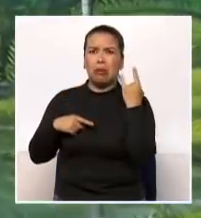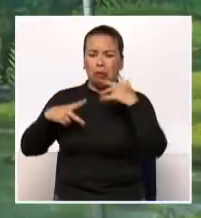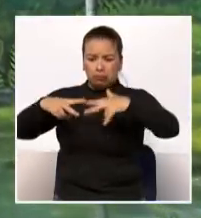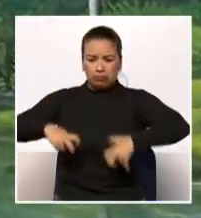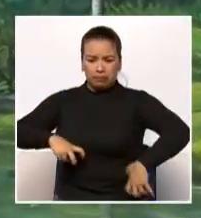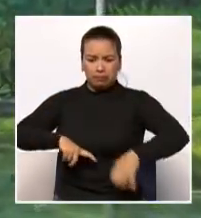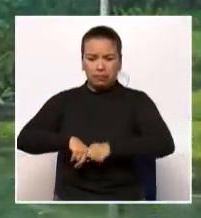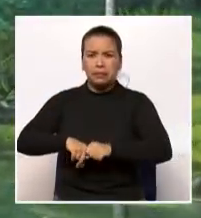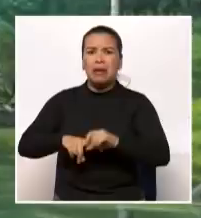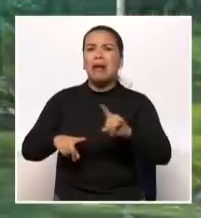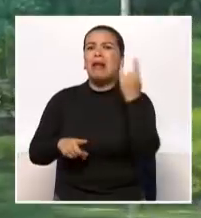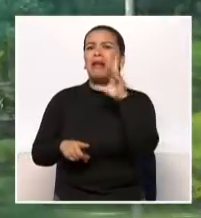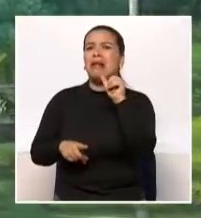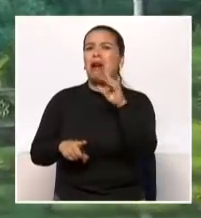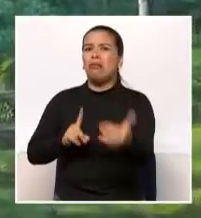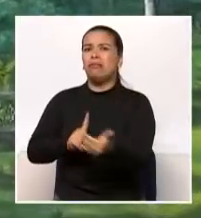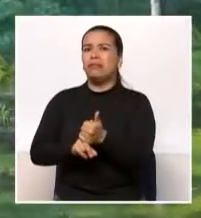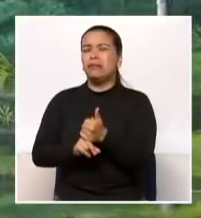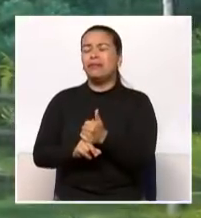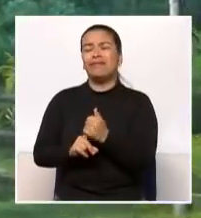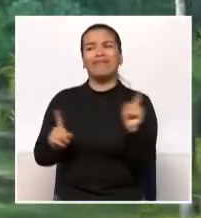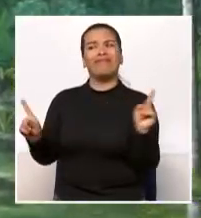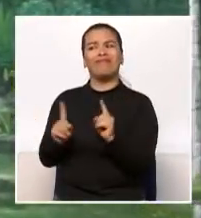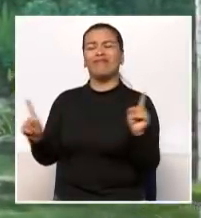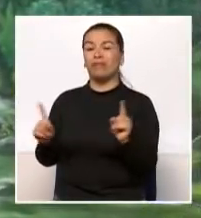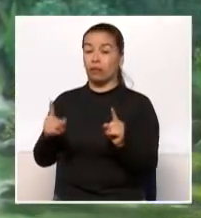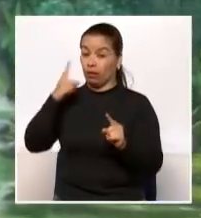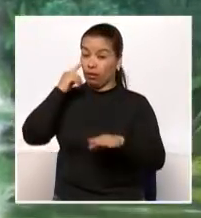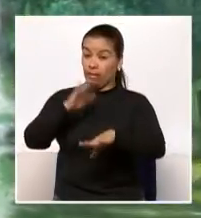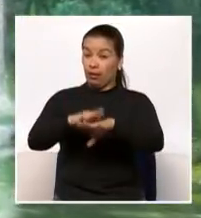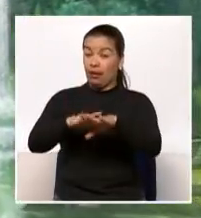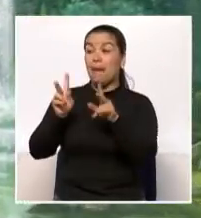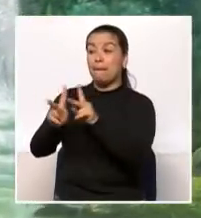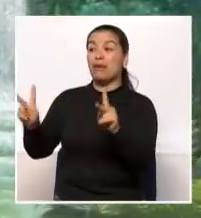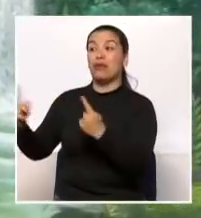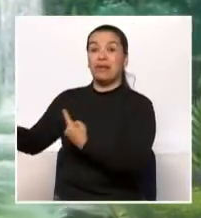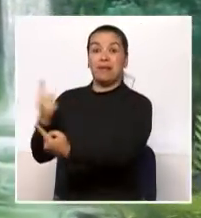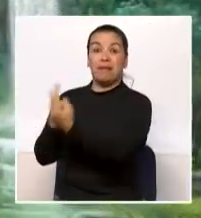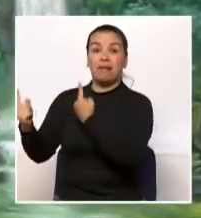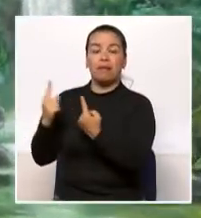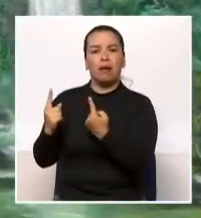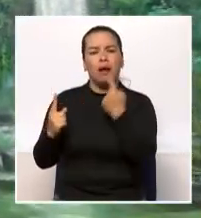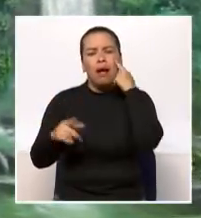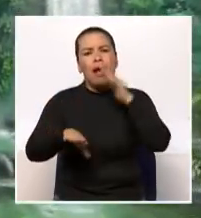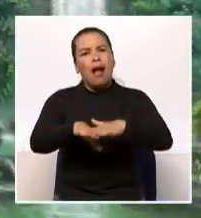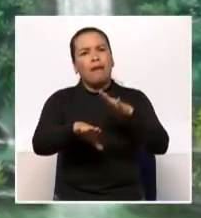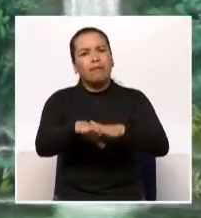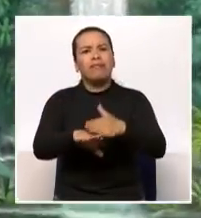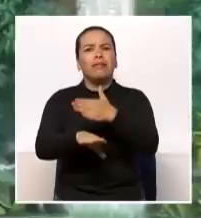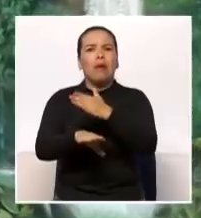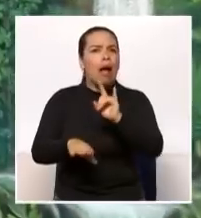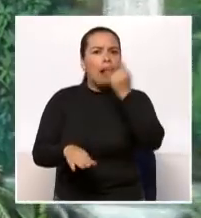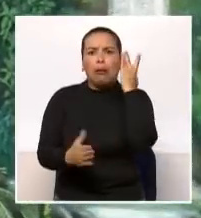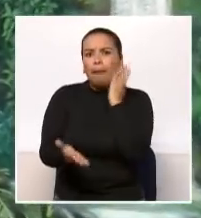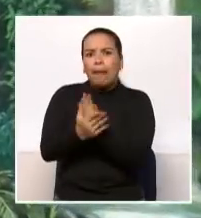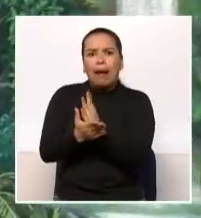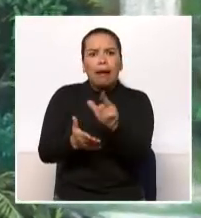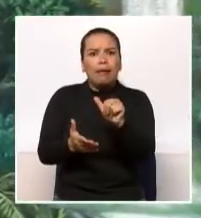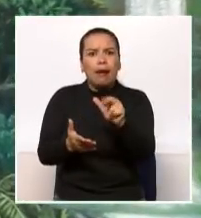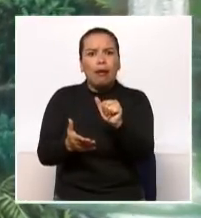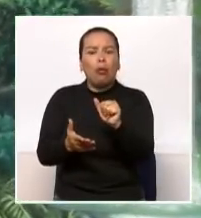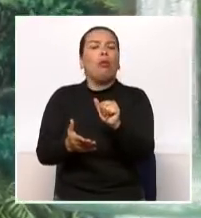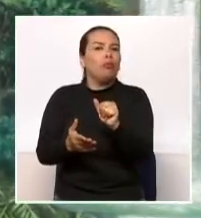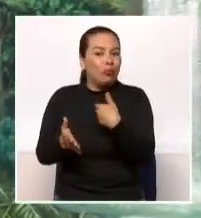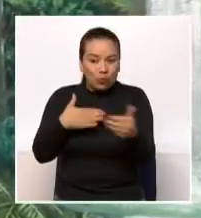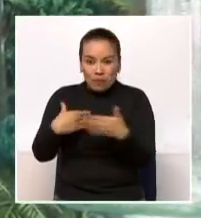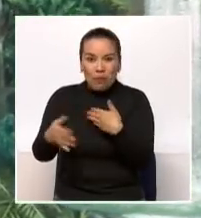Les comento lo que la gente dice. Y yo les digo, qué bueno que le encuentren algo raro, pero a tiempo. La finalidad de